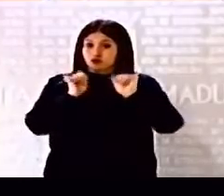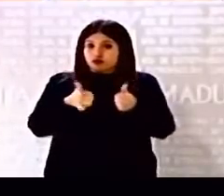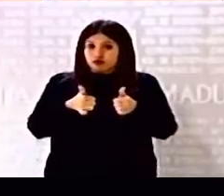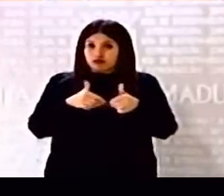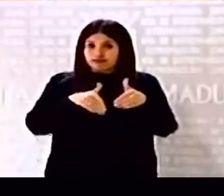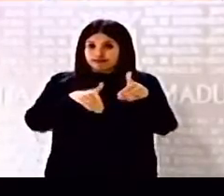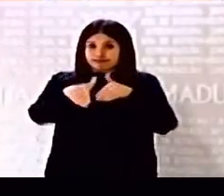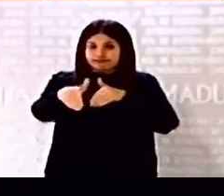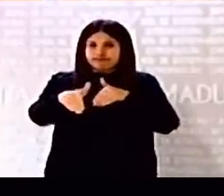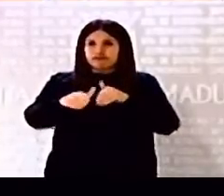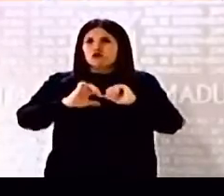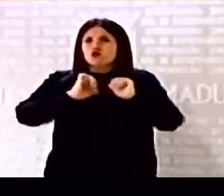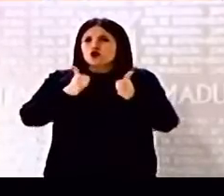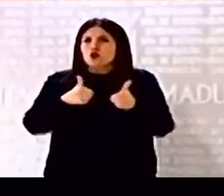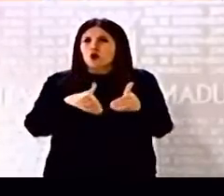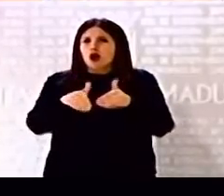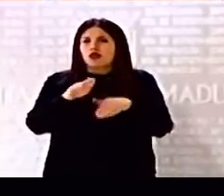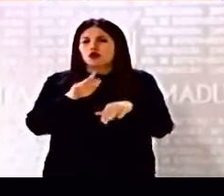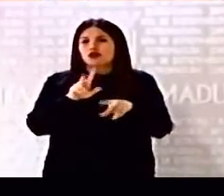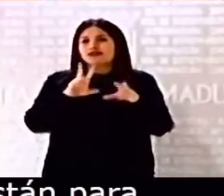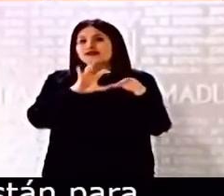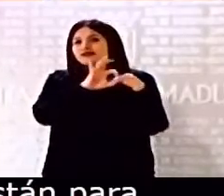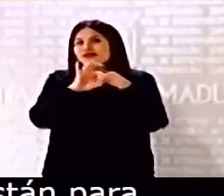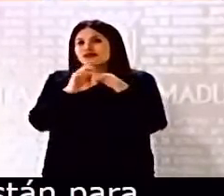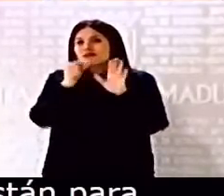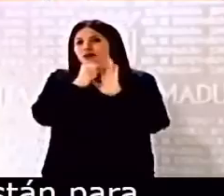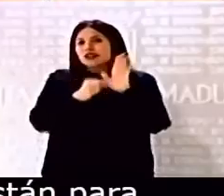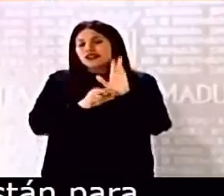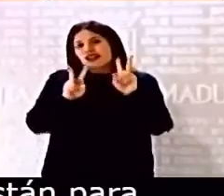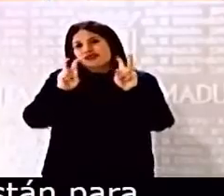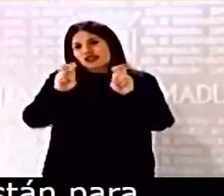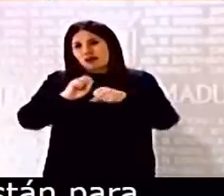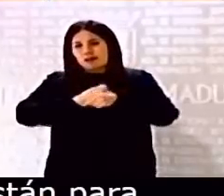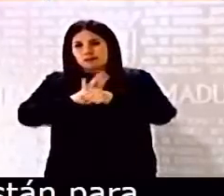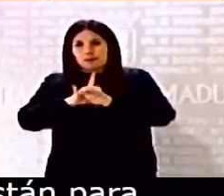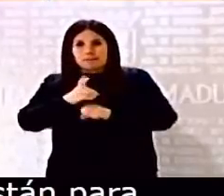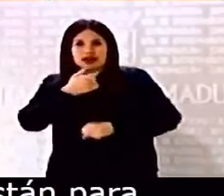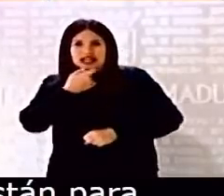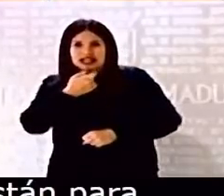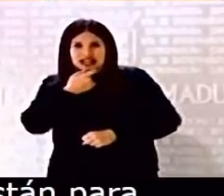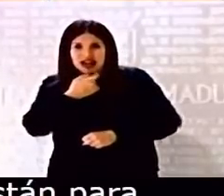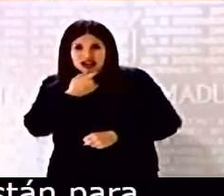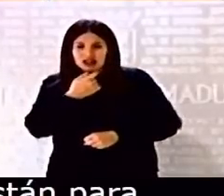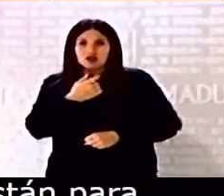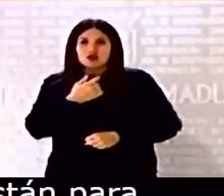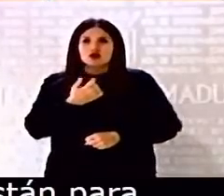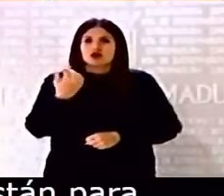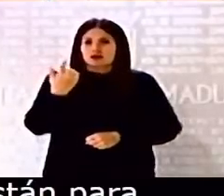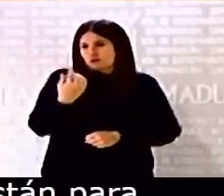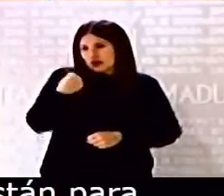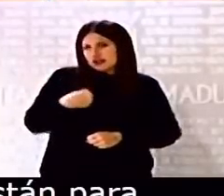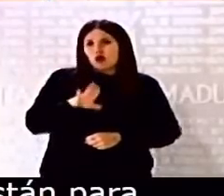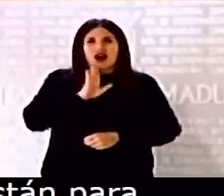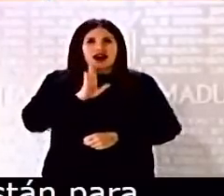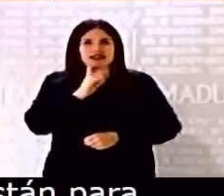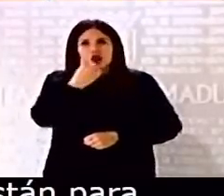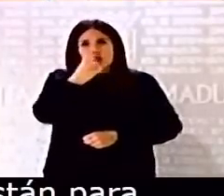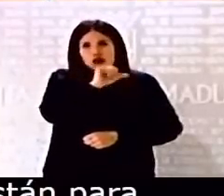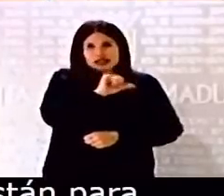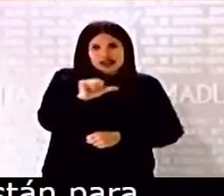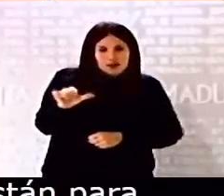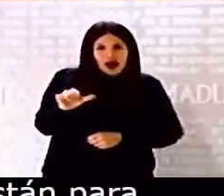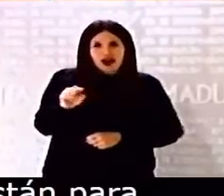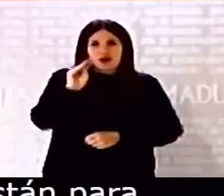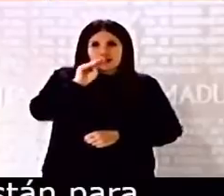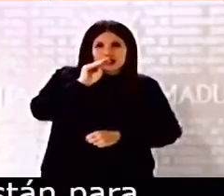la transmisión de la variante británica? Que los rastreadores vuelvan una semana, el aislamiento de los 14 días y esas restricciones